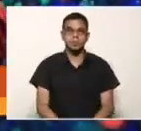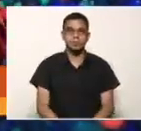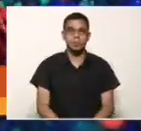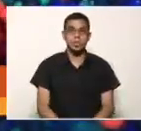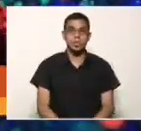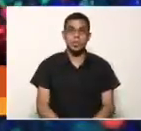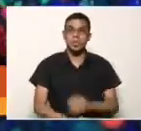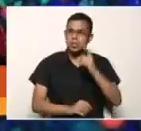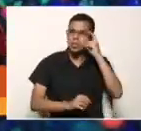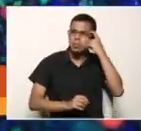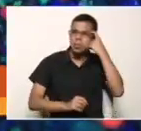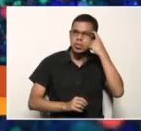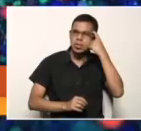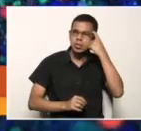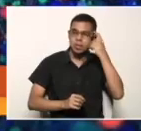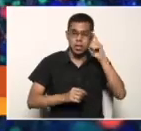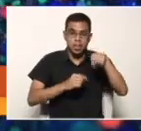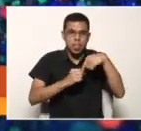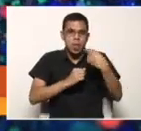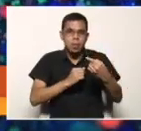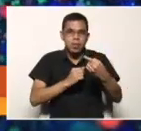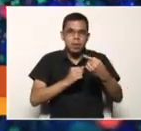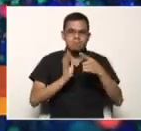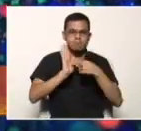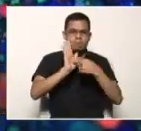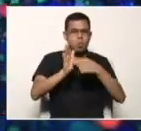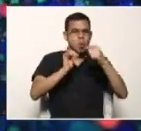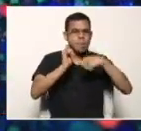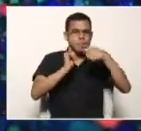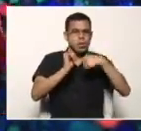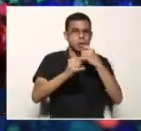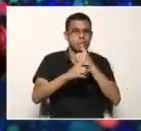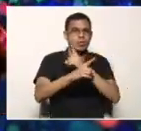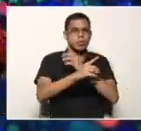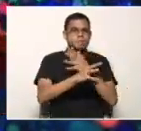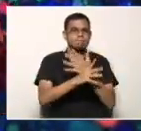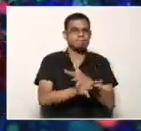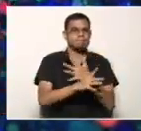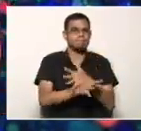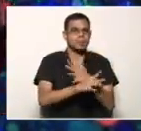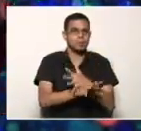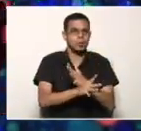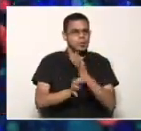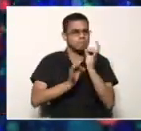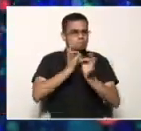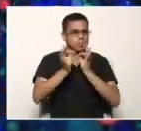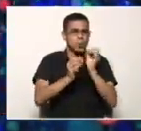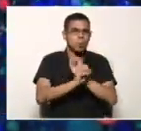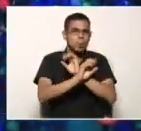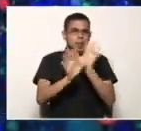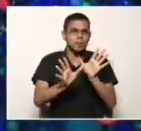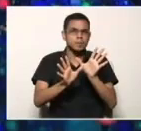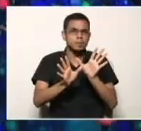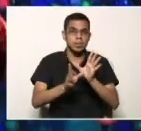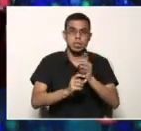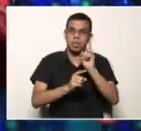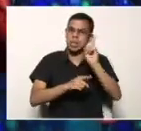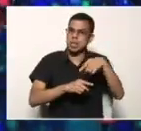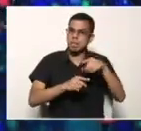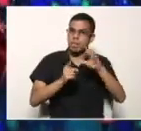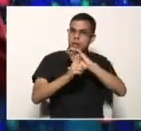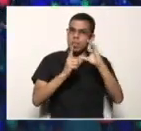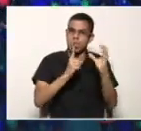mostraremos un micro de sexualidad responsable en nuestra sección Hablando Claro. Además, veremos qué sorpresas nos trae nuestra sección de